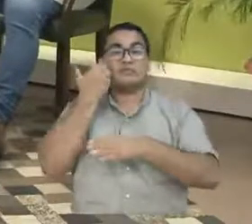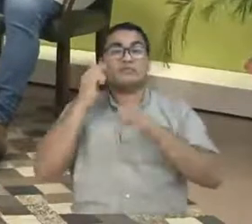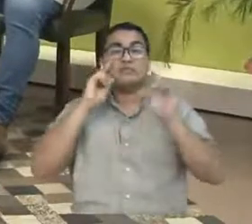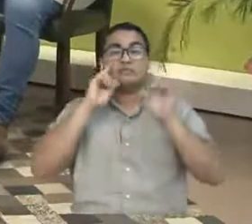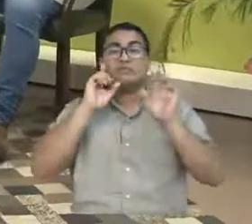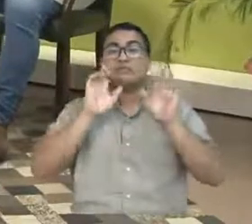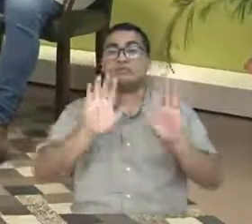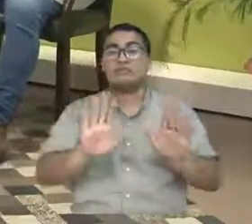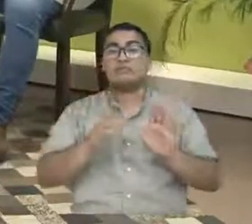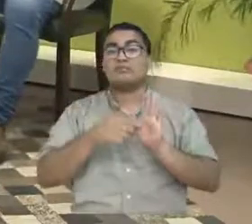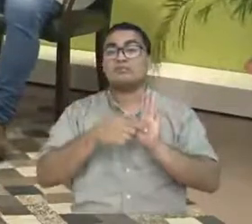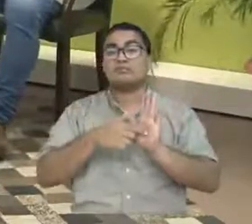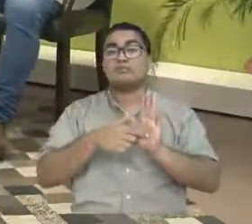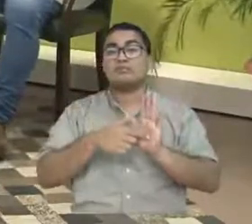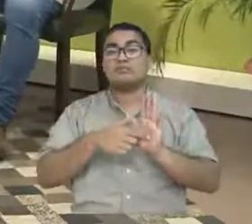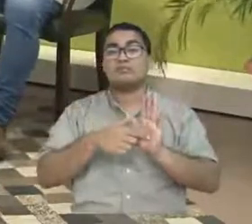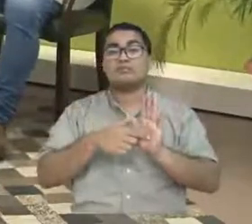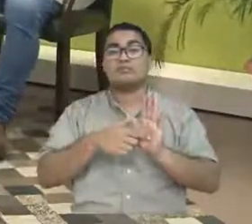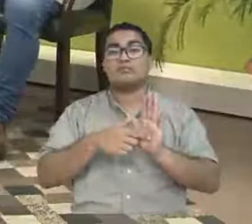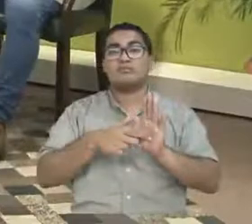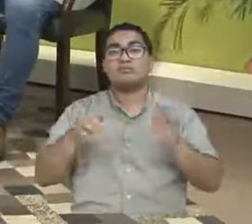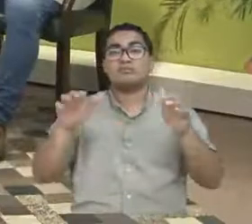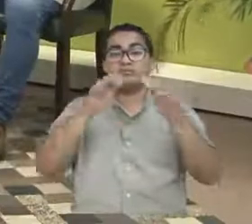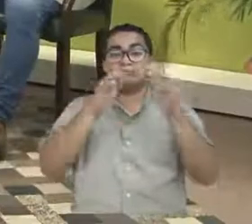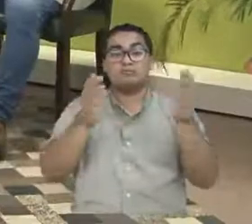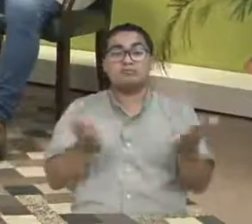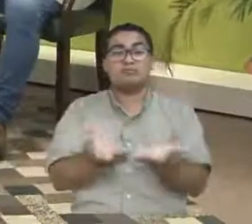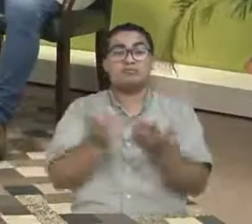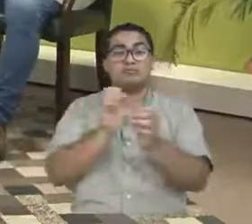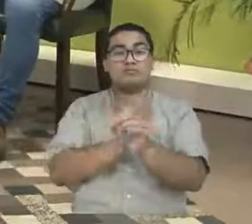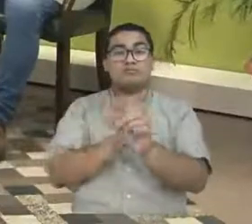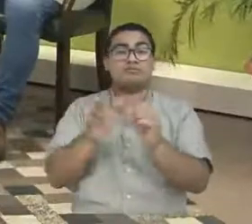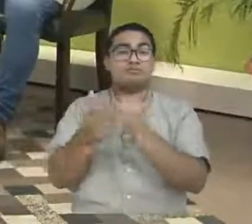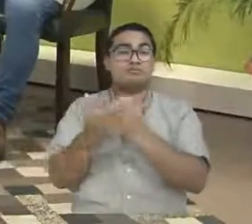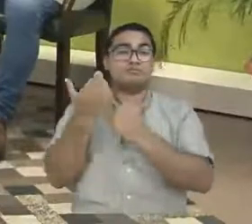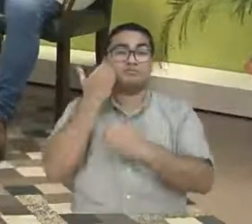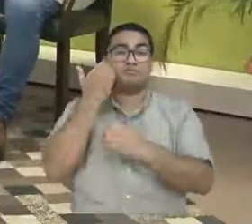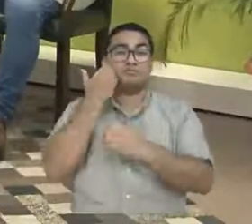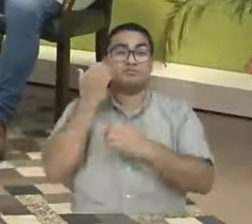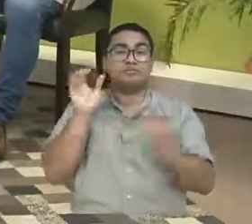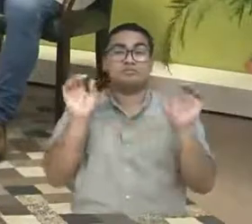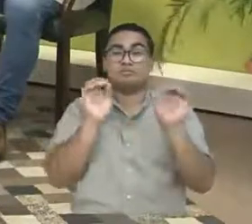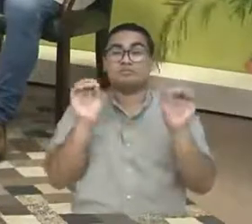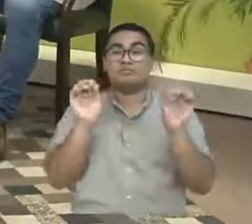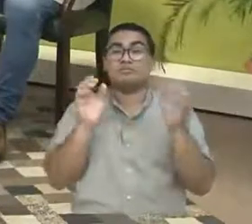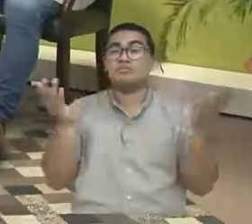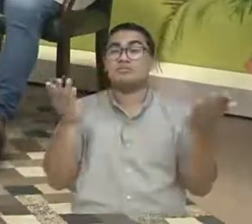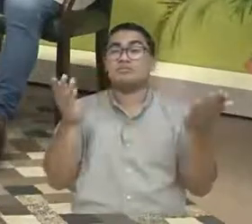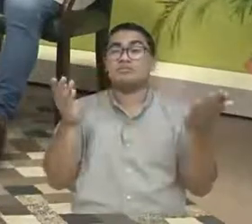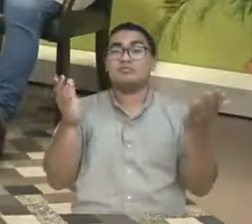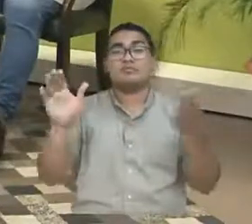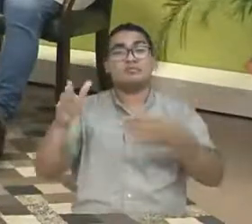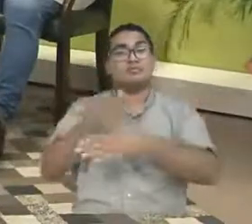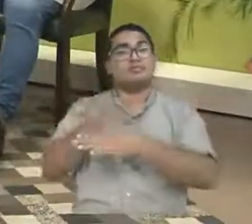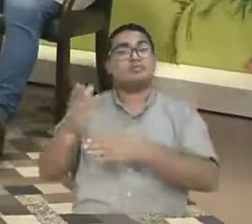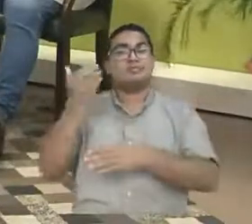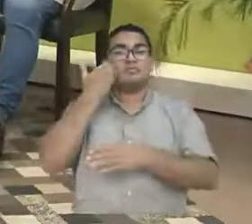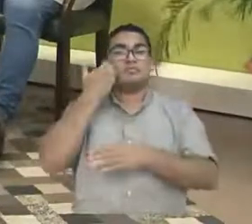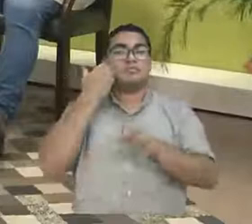bacteria, perdón, este virus afectando el mundo, doctor, ¿cuál sería lo ideal para prevenir las otras enfermedades, como ya decía